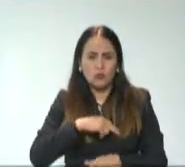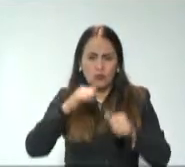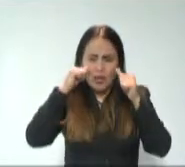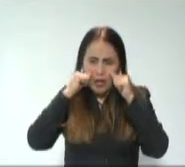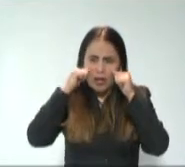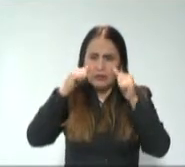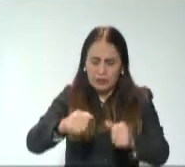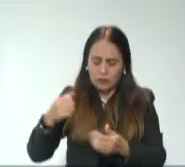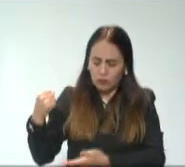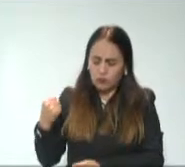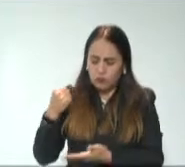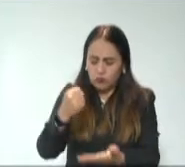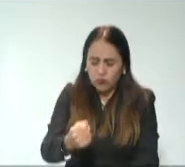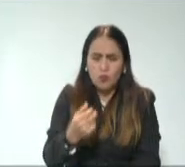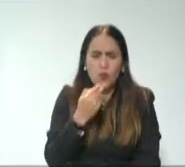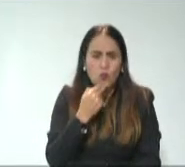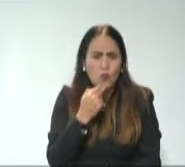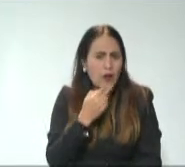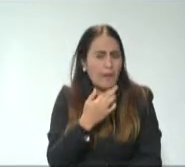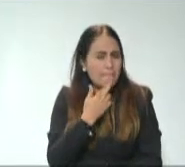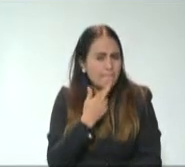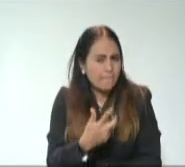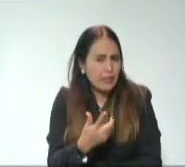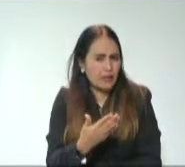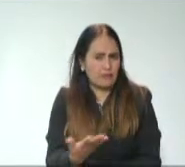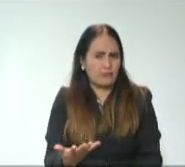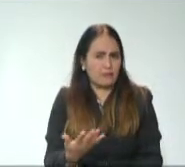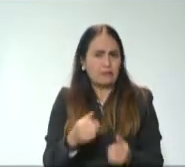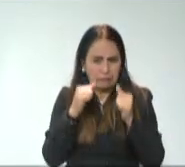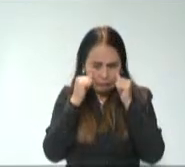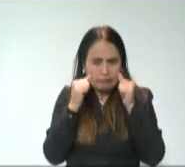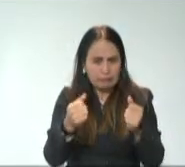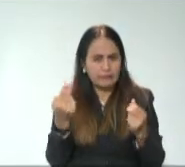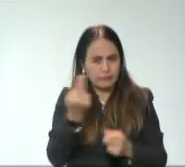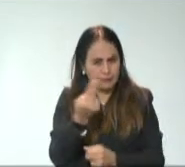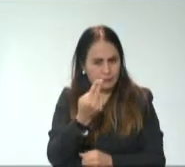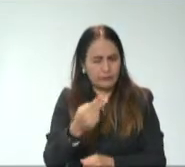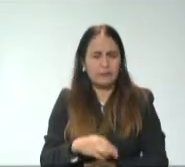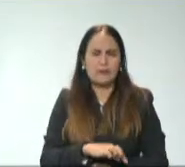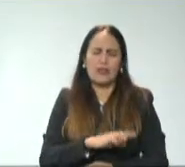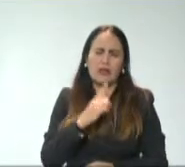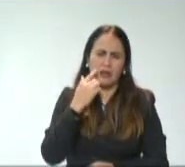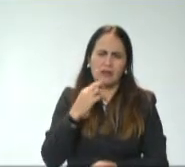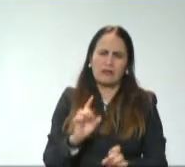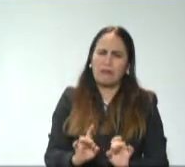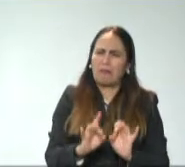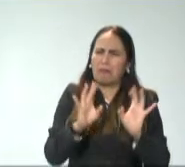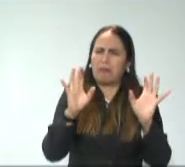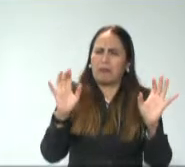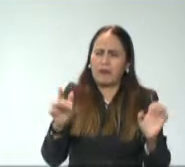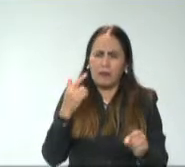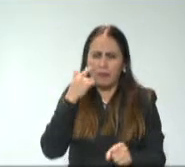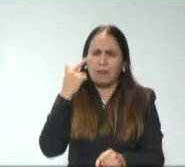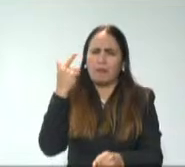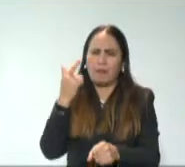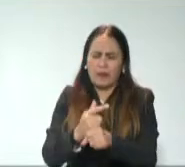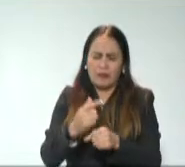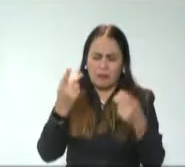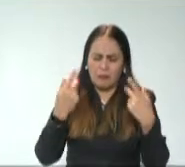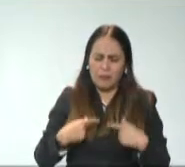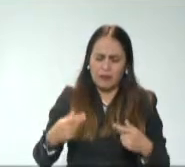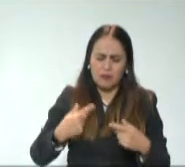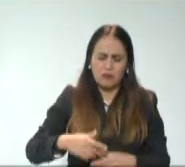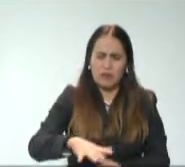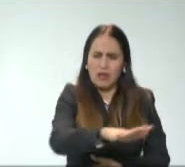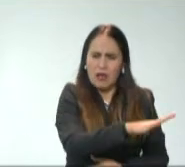al buen uso de los recursos eh Y qué pasa con cuando empezamos a percibir eh desde la ciudadanía